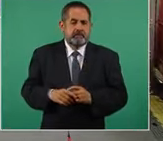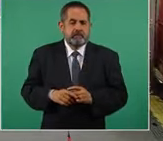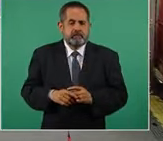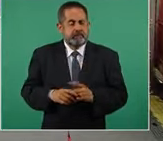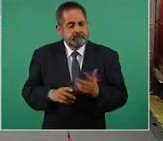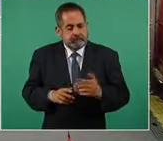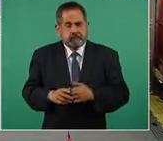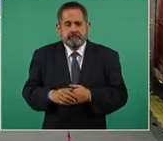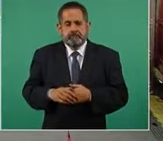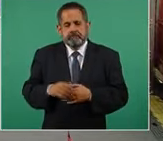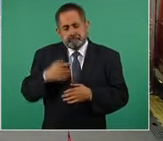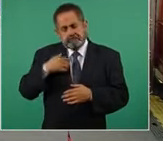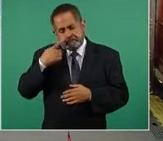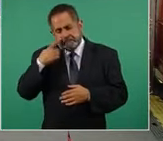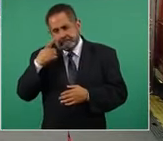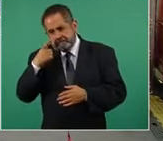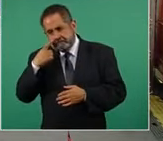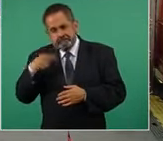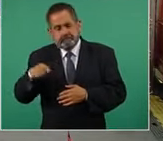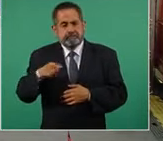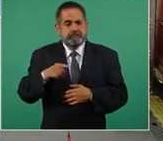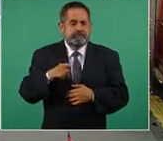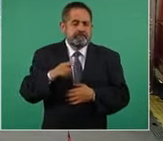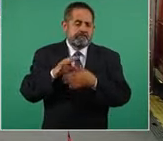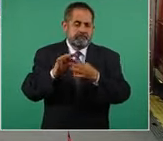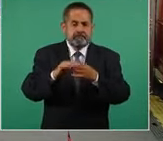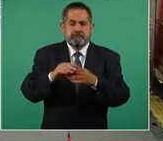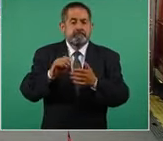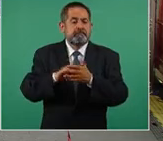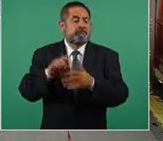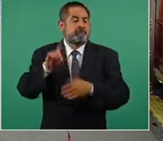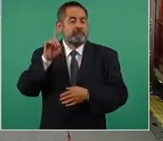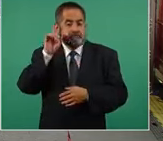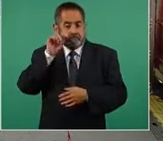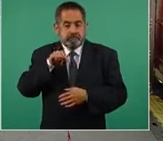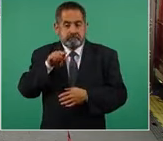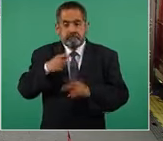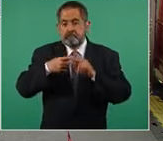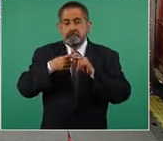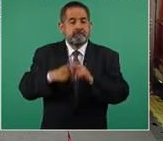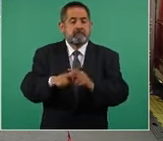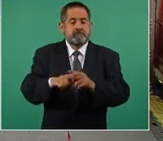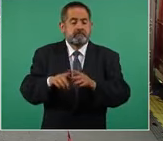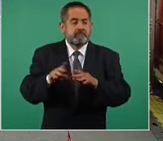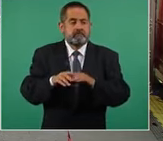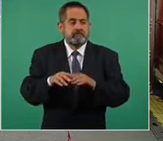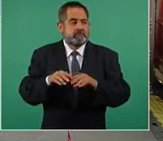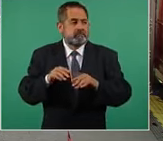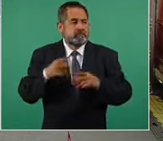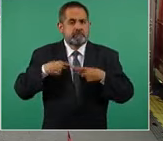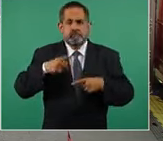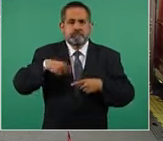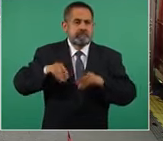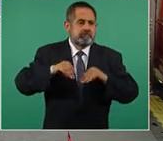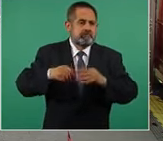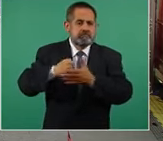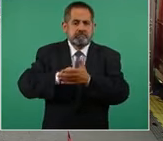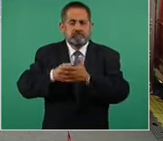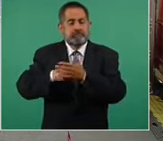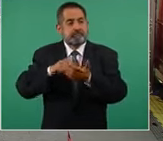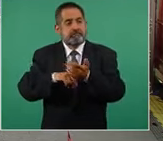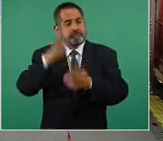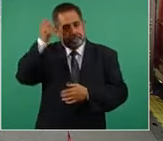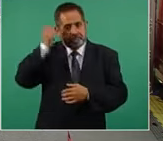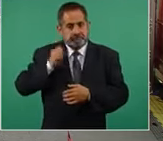Pero hemos dado seguimiento a esto. Se lo comento porque mañana empieza una serie de movilizaciones allá en Sinaloa por la